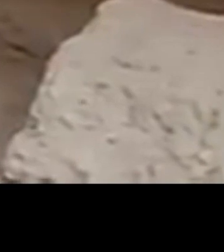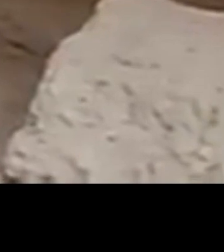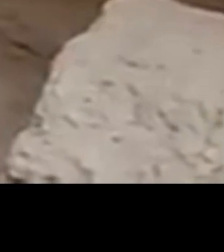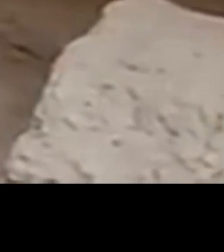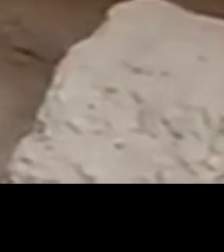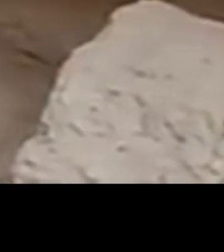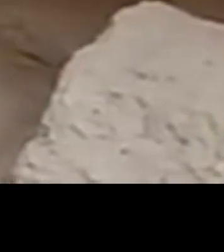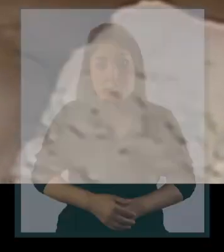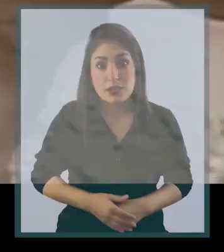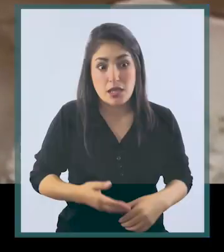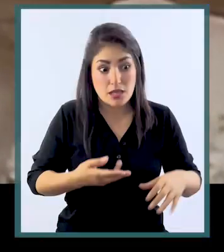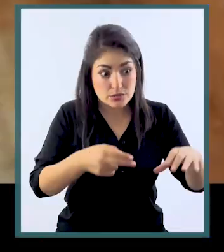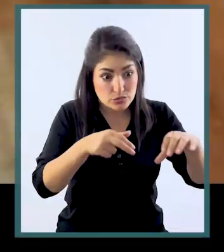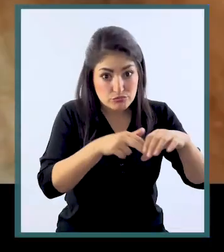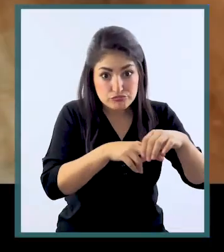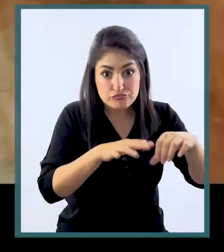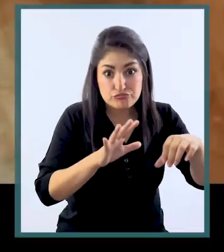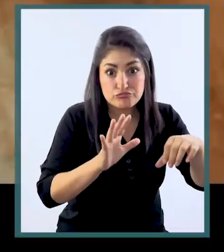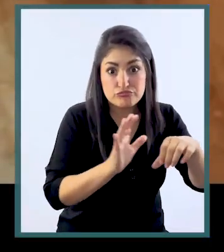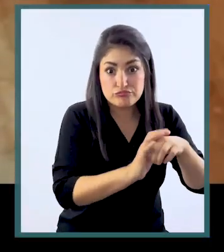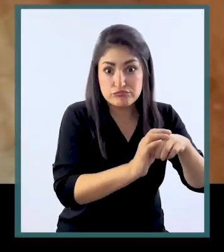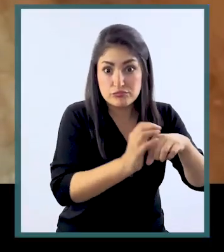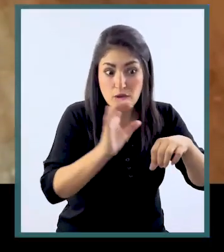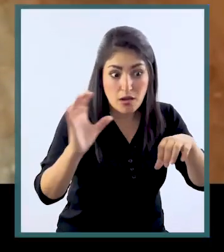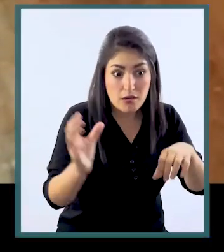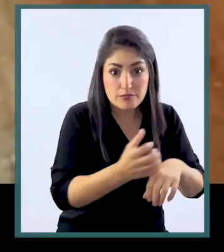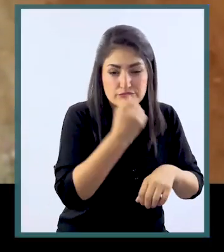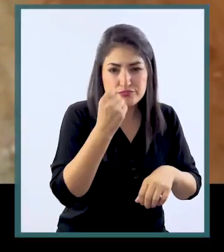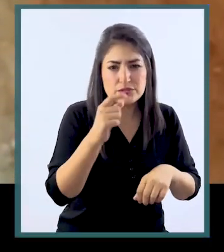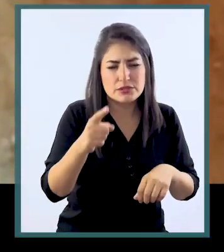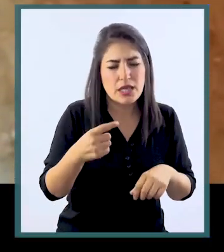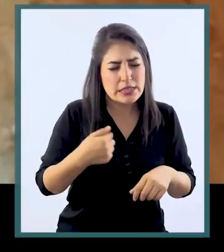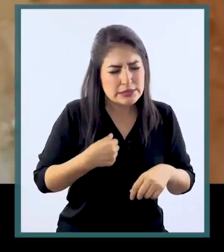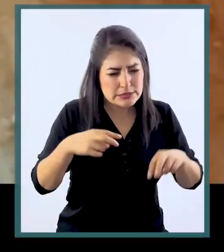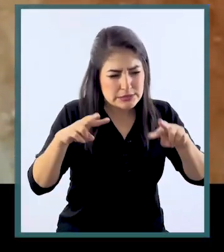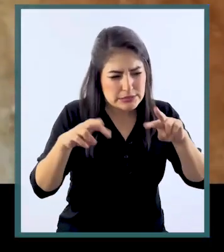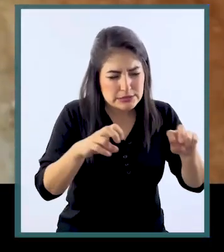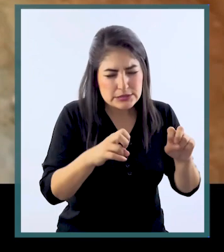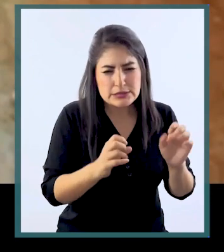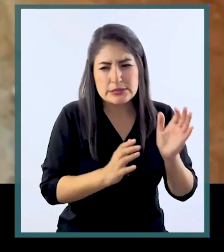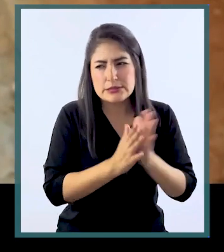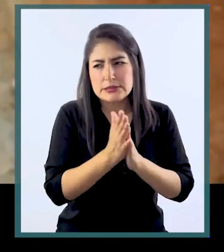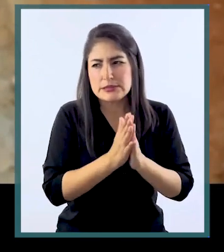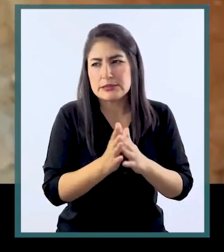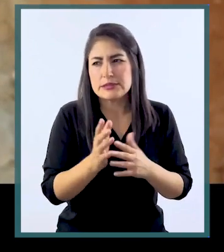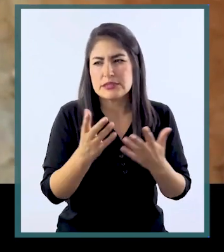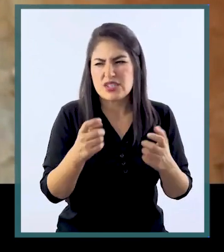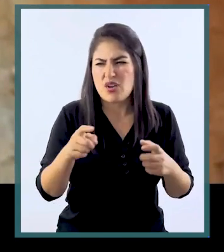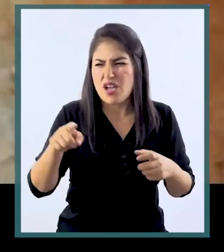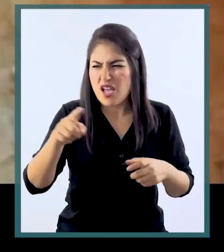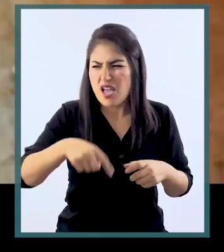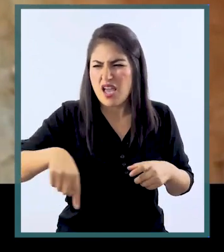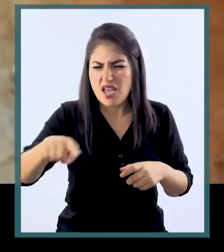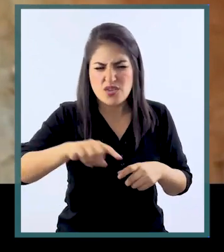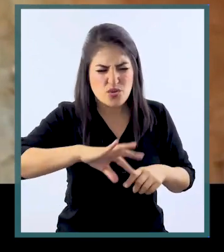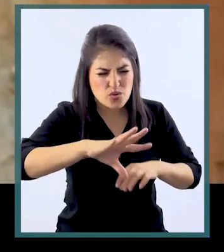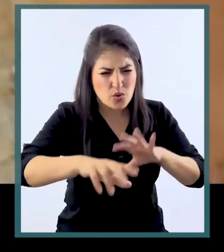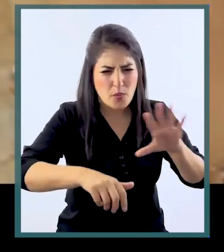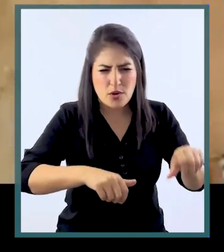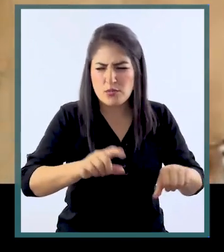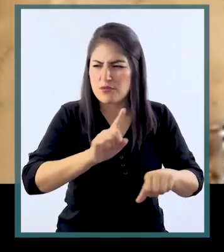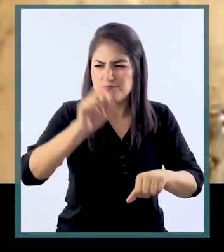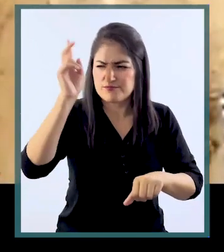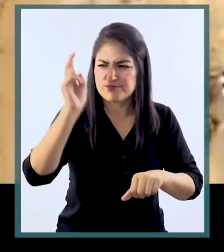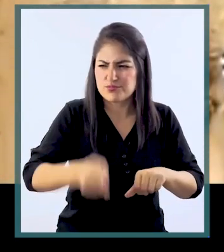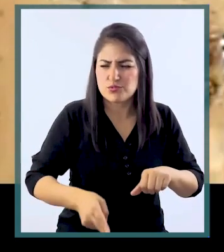Con el descubrimiento de Zipán, renació el interés por la arqueología, despertó la necesidad de luchar contra el tráfico de bienes